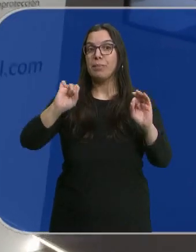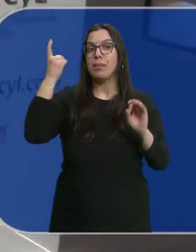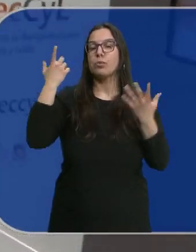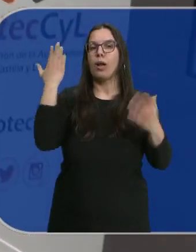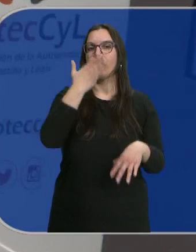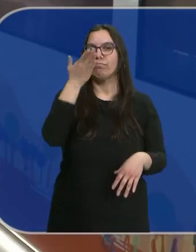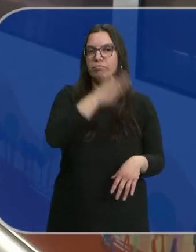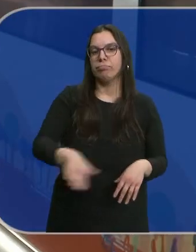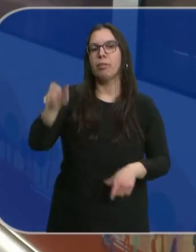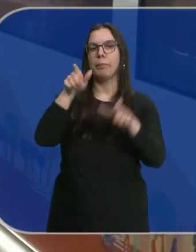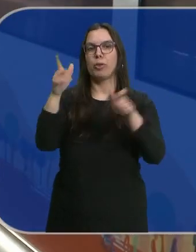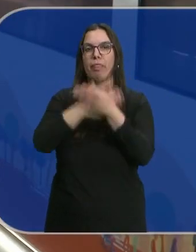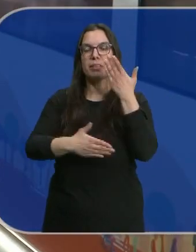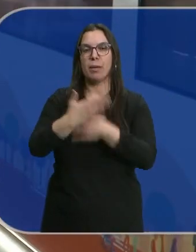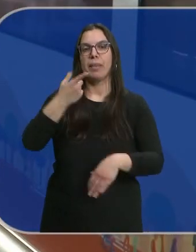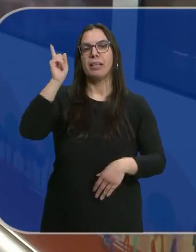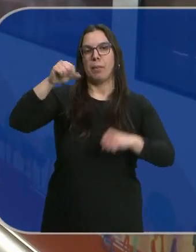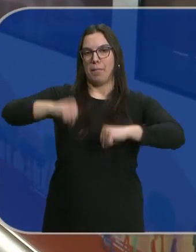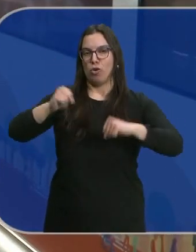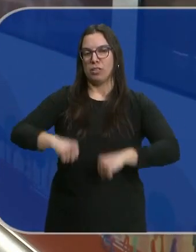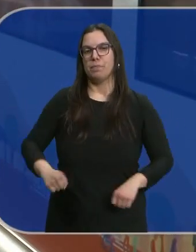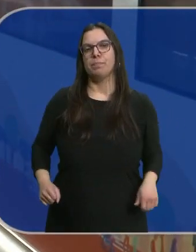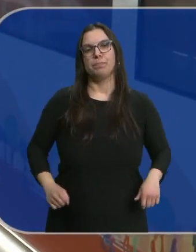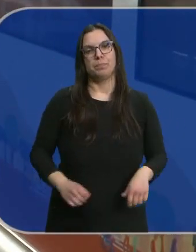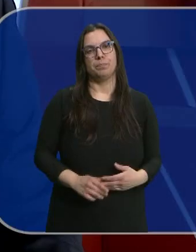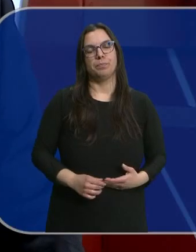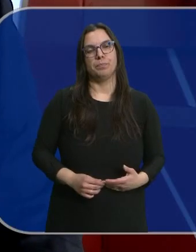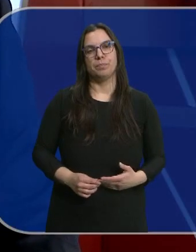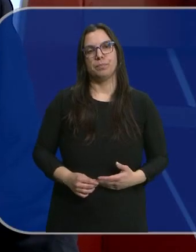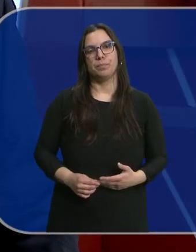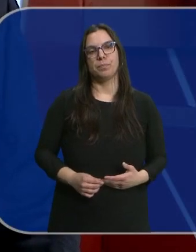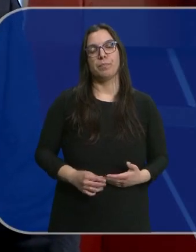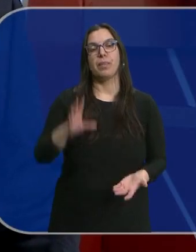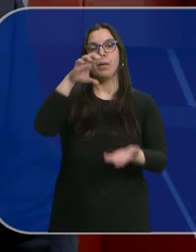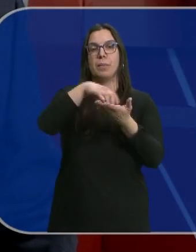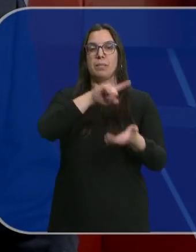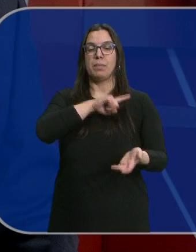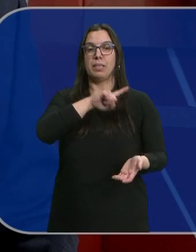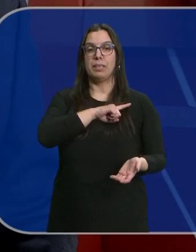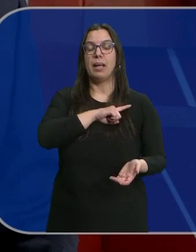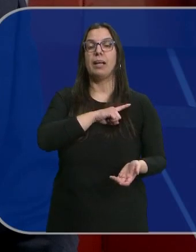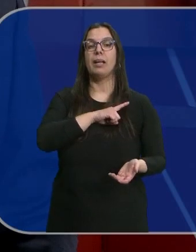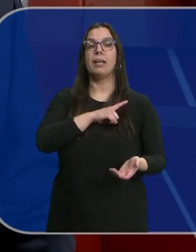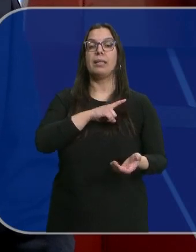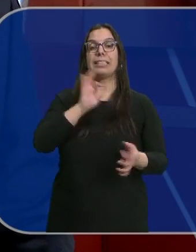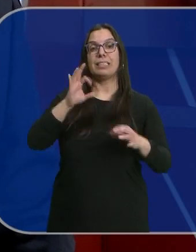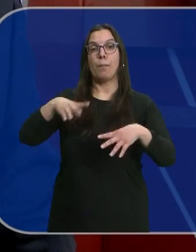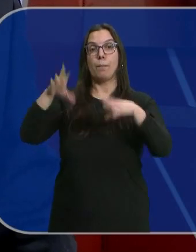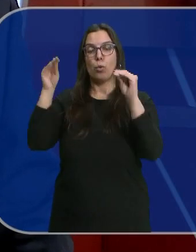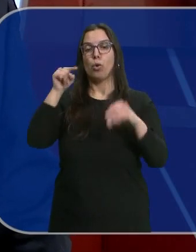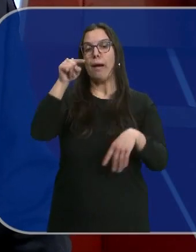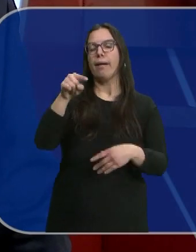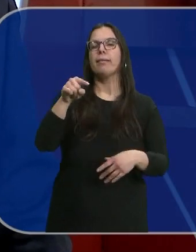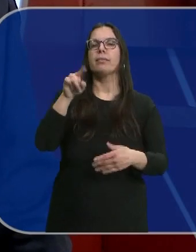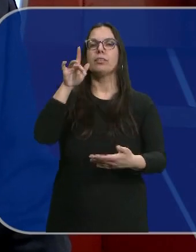a escolares, personas con discapacidad y mayores. La base militar de Castrillo del Val, en Burgos, será uno de los